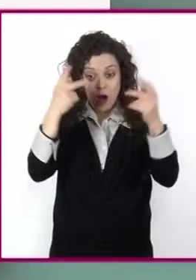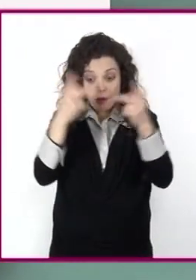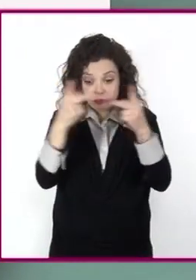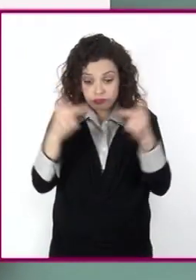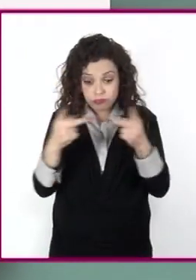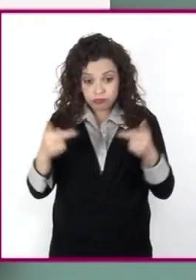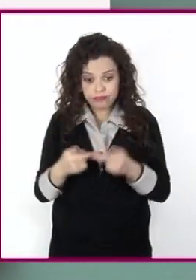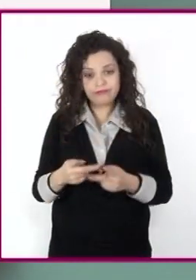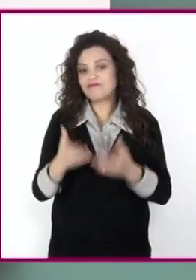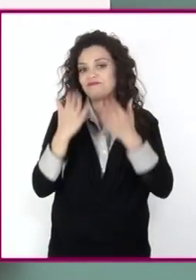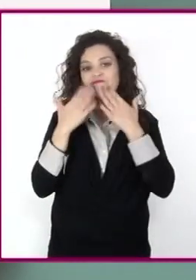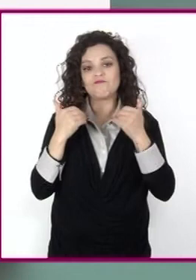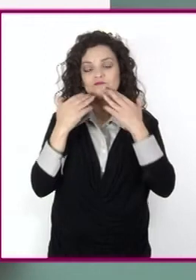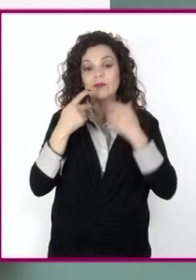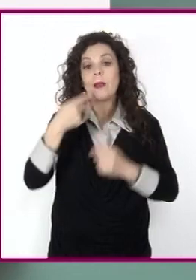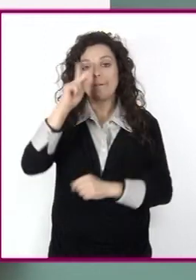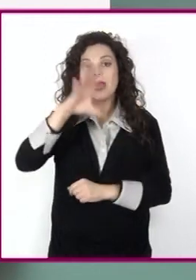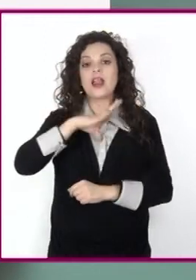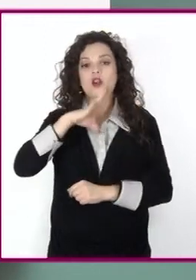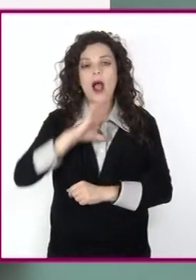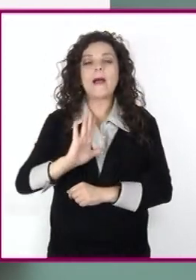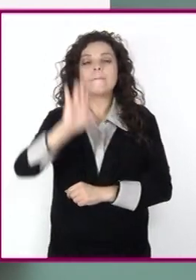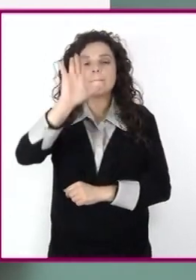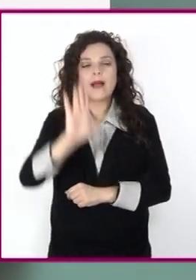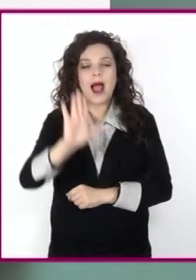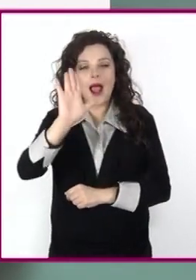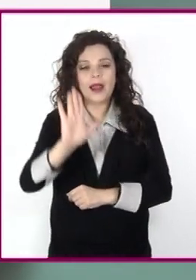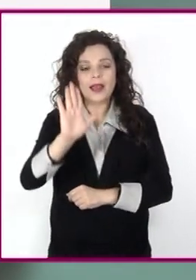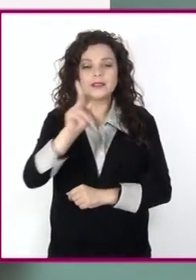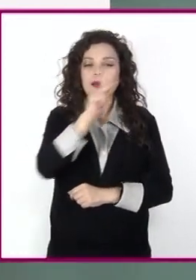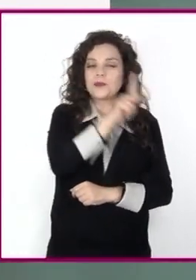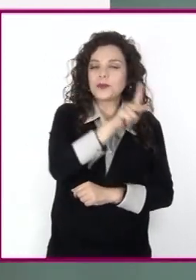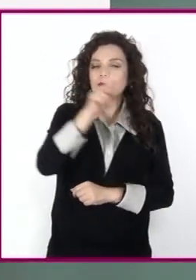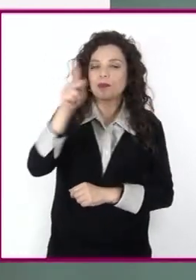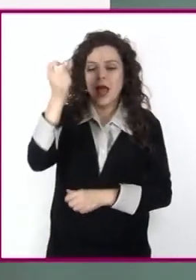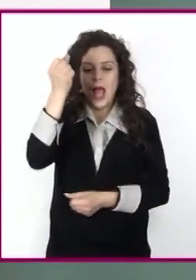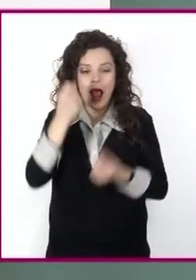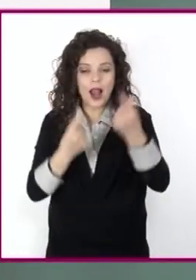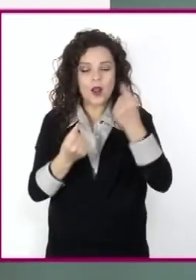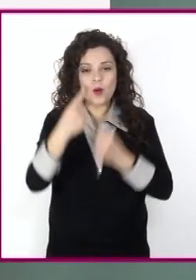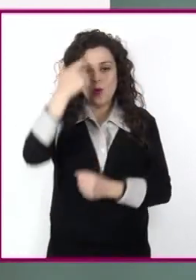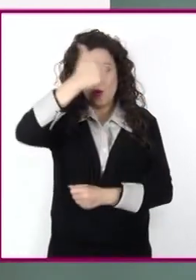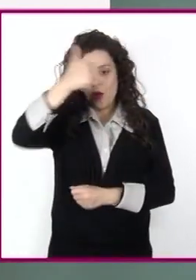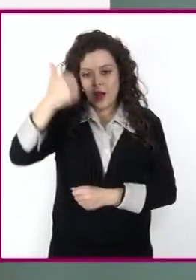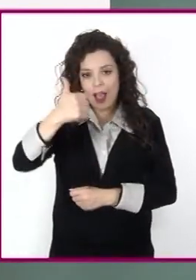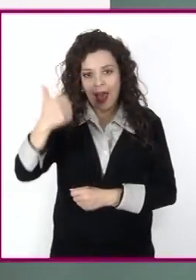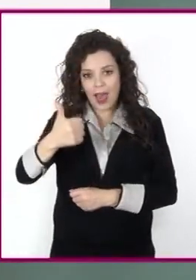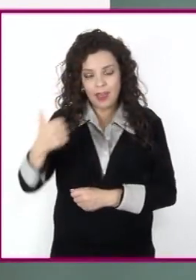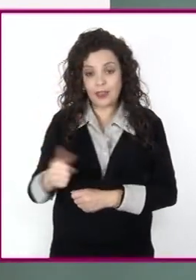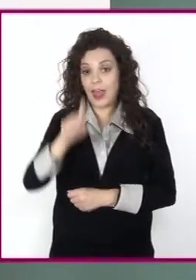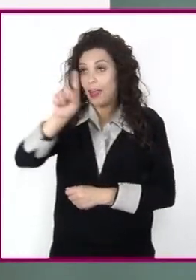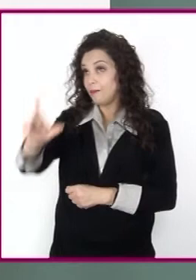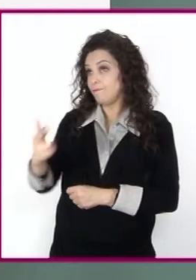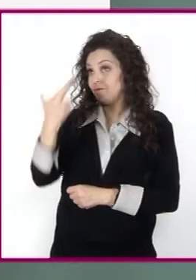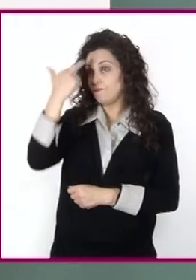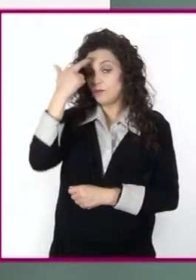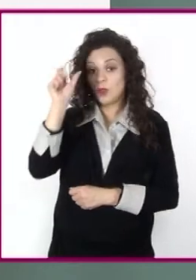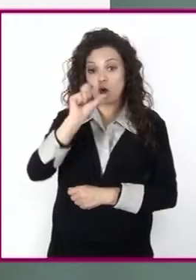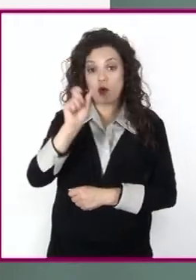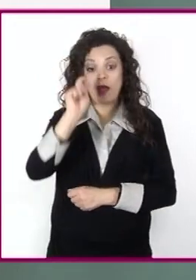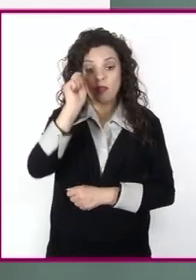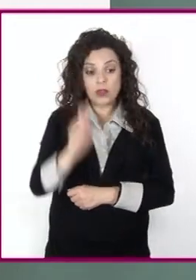ellos, pero presenta varias semejanzas con cada uno. Debemos recordar que durante la formación